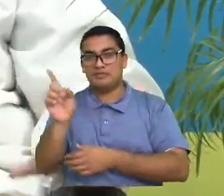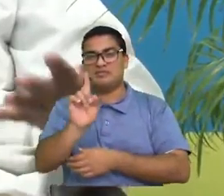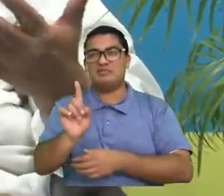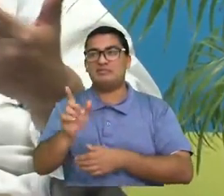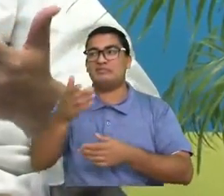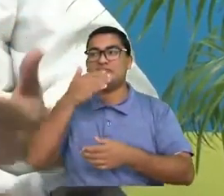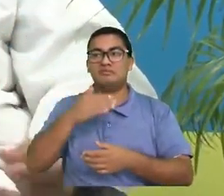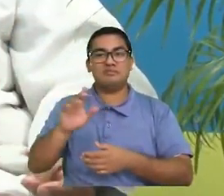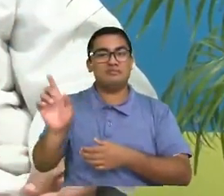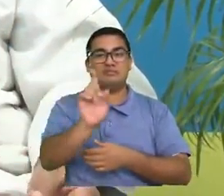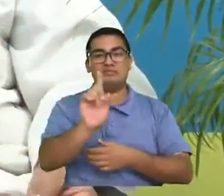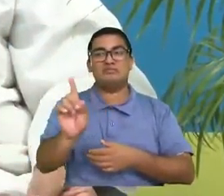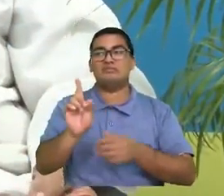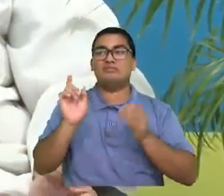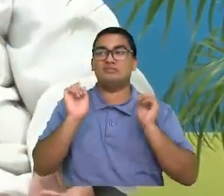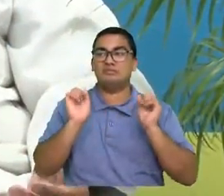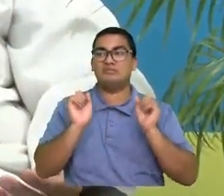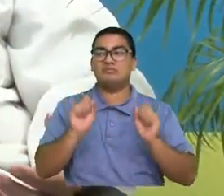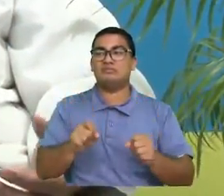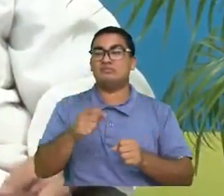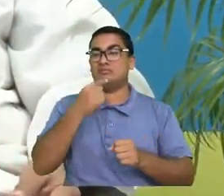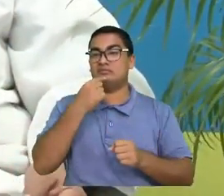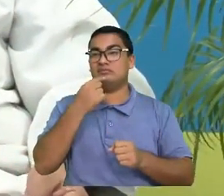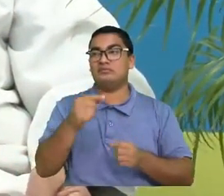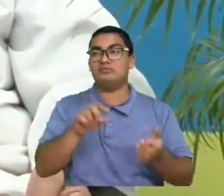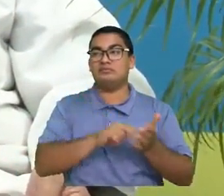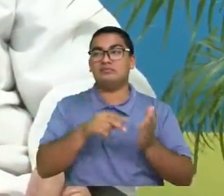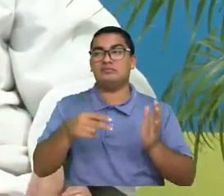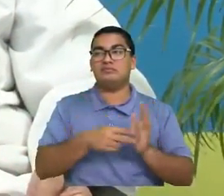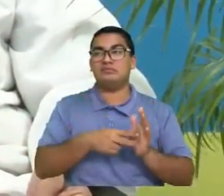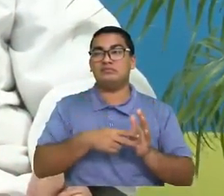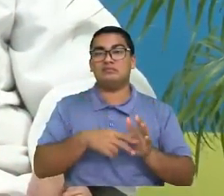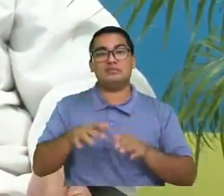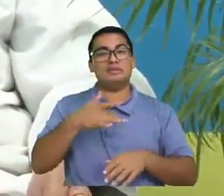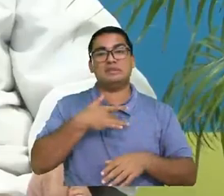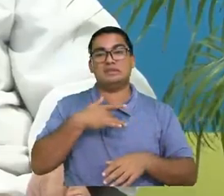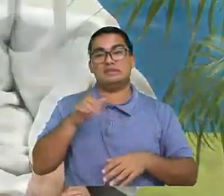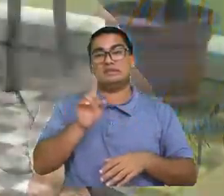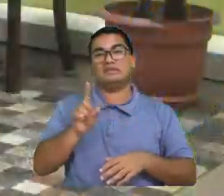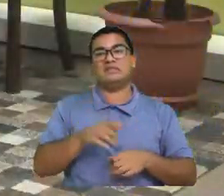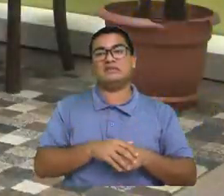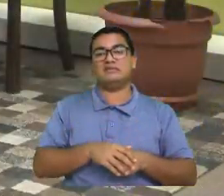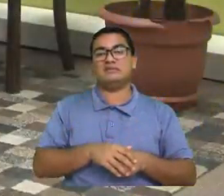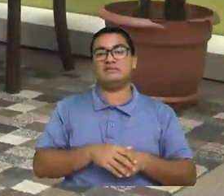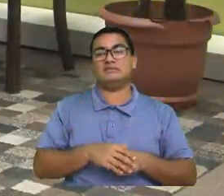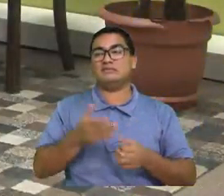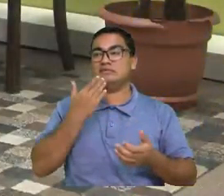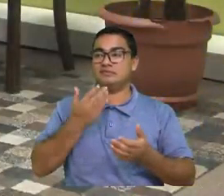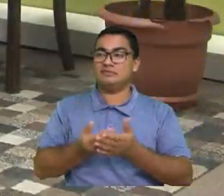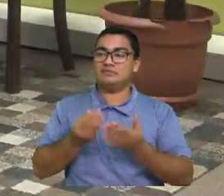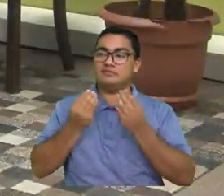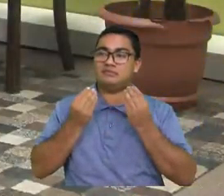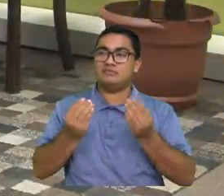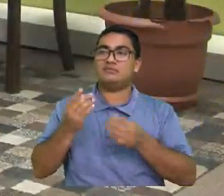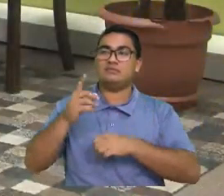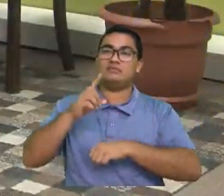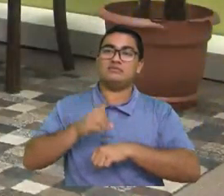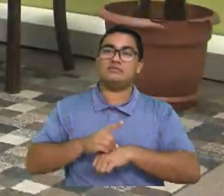y comenzamos a tomar antibióticos que a lo mejor nosotros no necesitamos. Okay. Le agradecemos nuevamente,